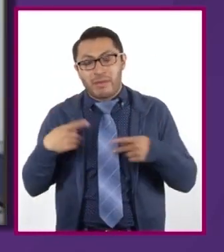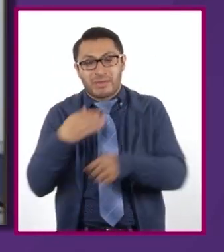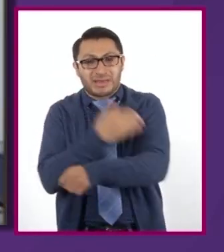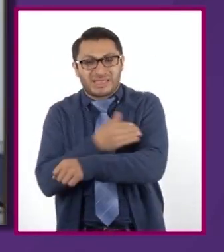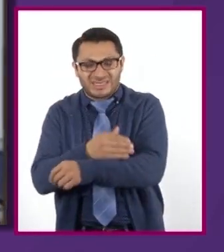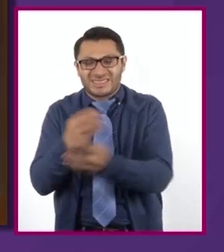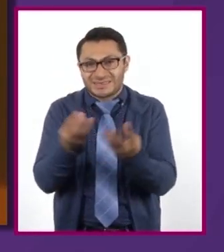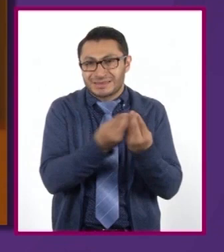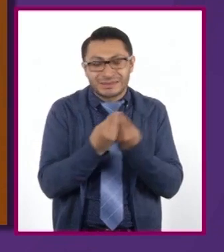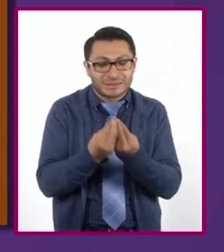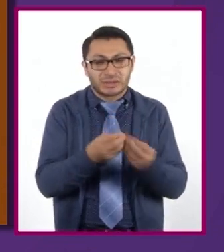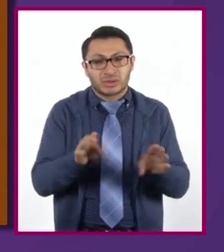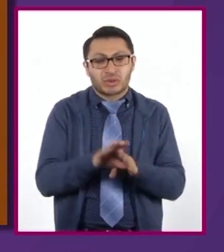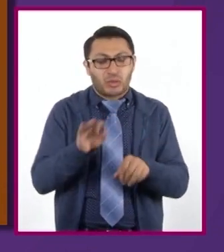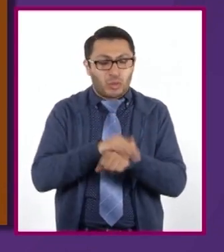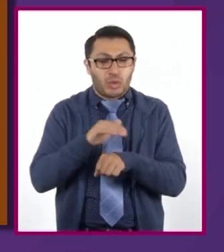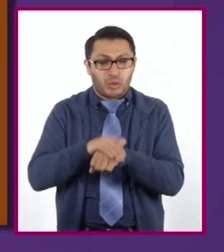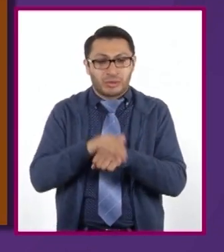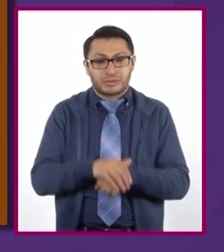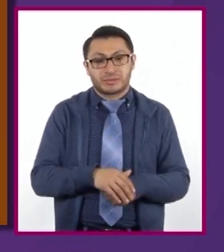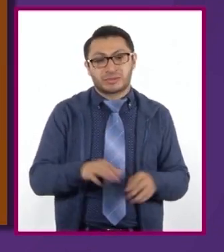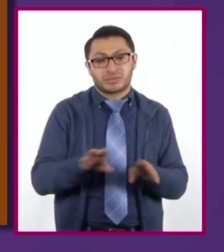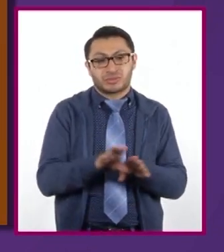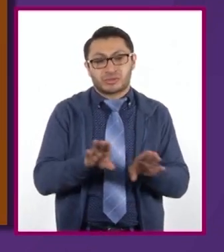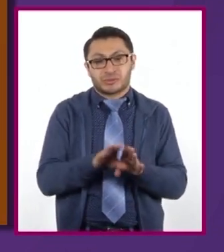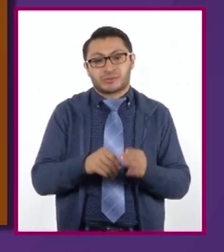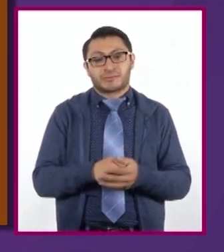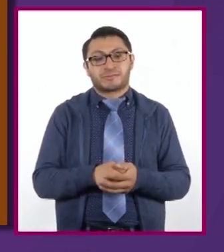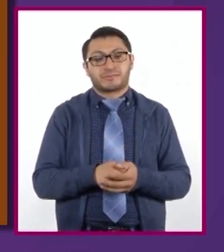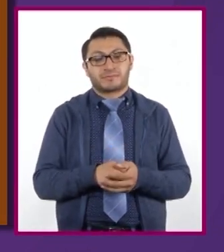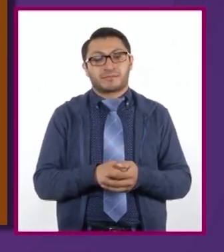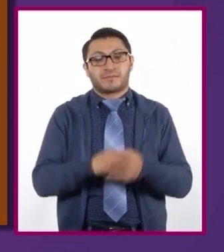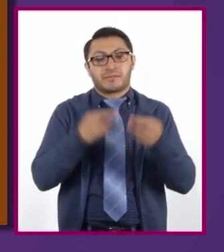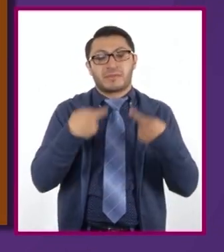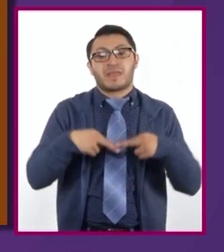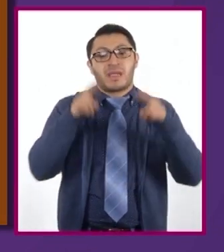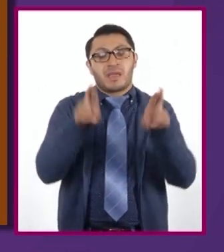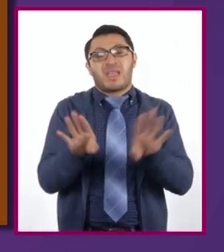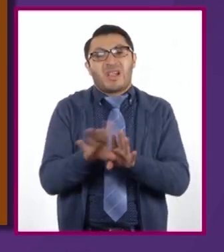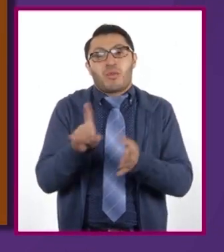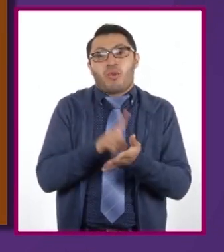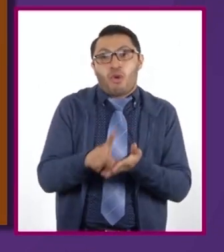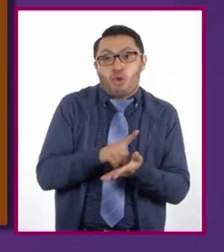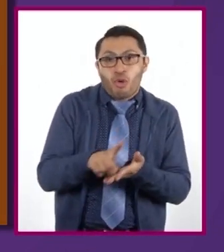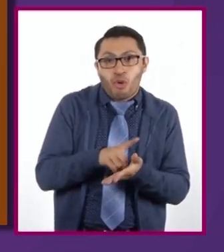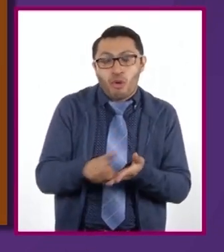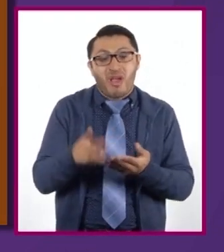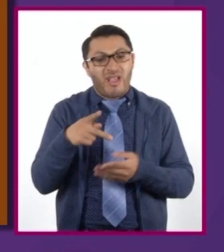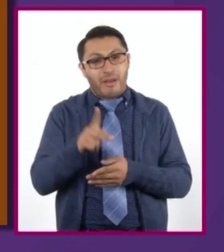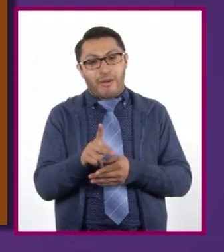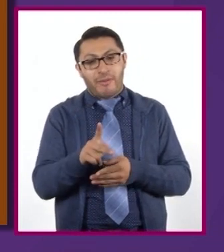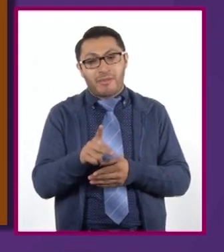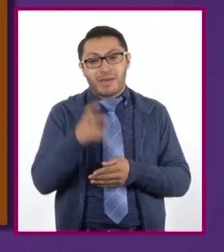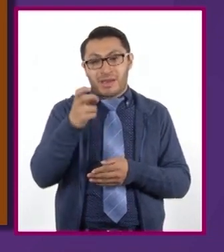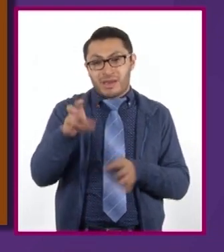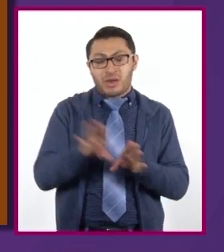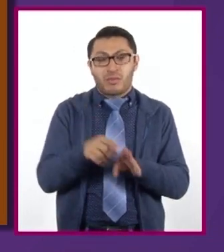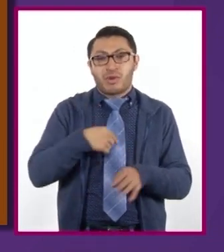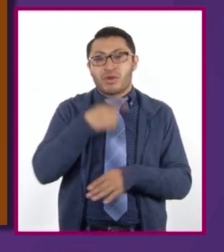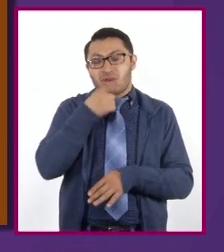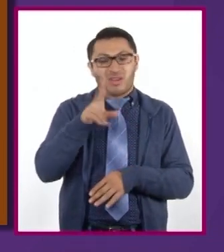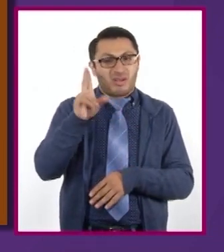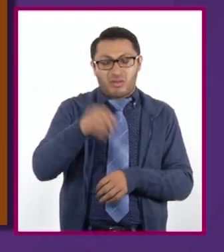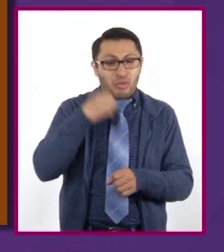sea, todo ese modismo lo juntan mucho, o sea, lo representan mucho con las drogas y todo eso. Pero eso, o sea, es como le digo a mi papá, es que